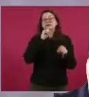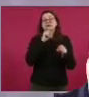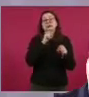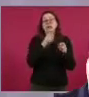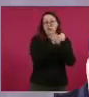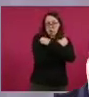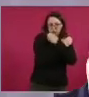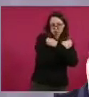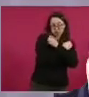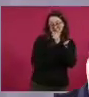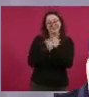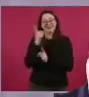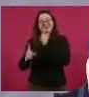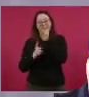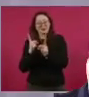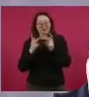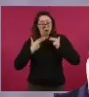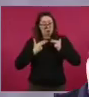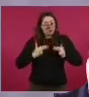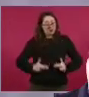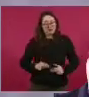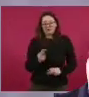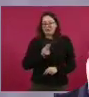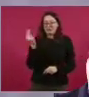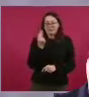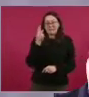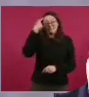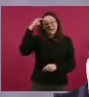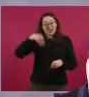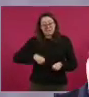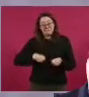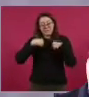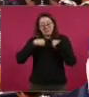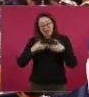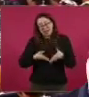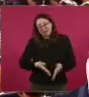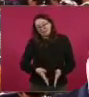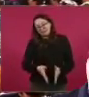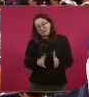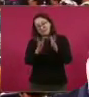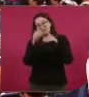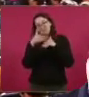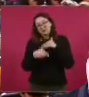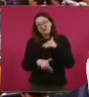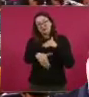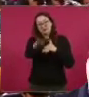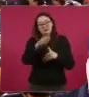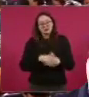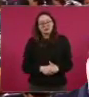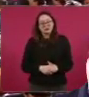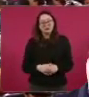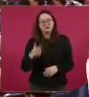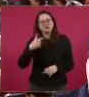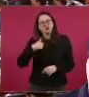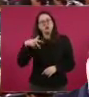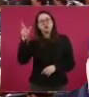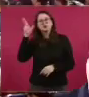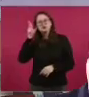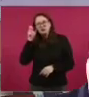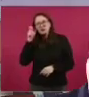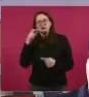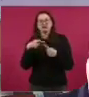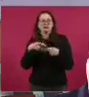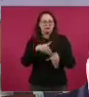también, porque es una ruta de vida. Aquí se han dicho muchas palabras que me han gustado mucho: